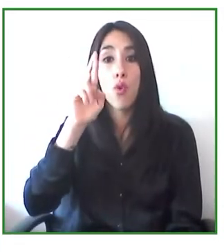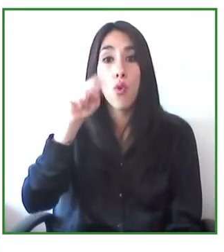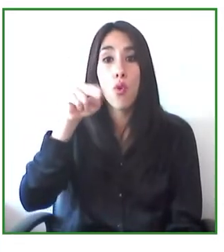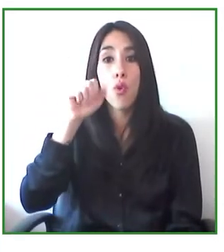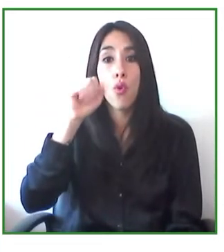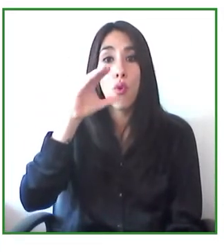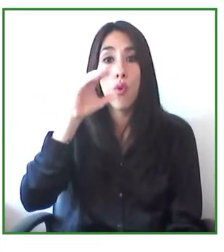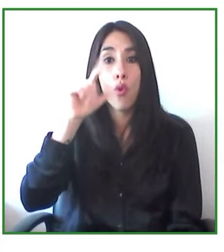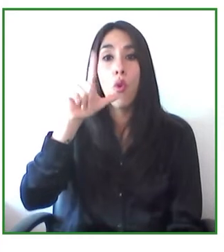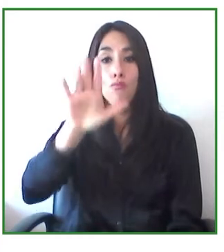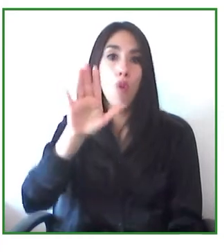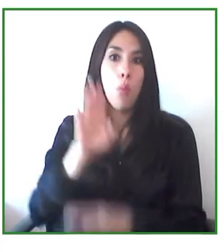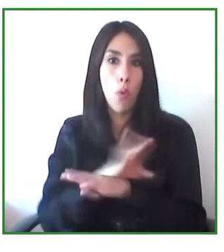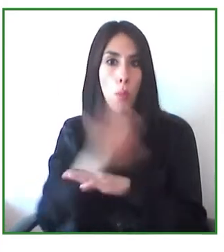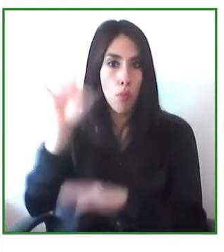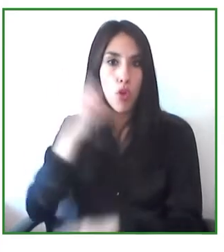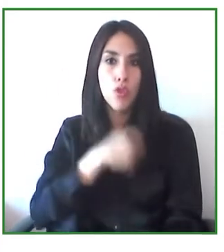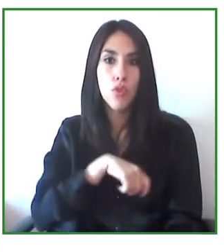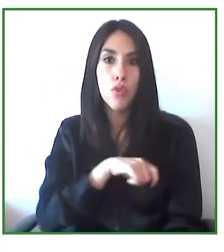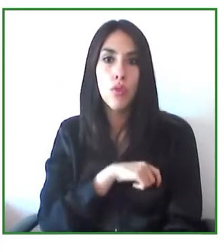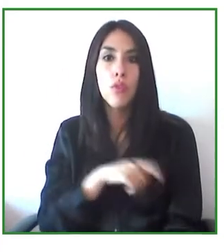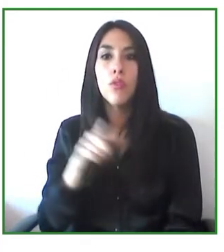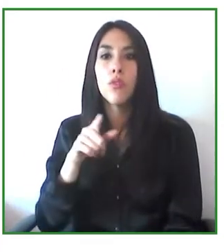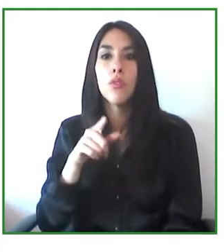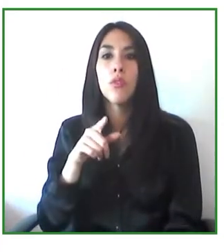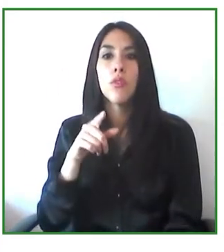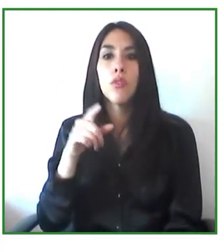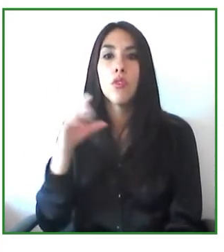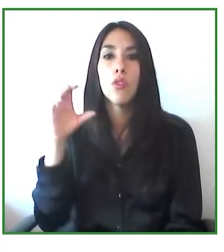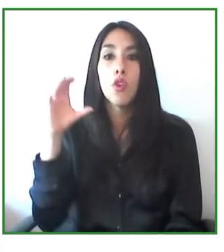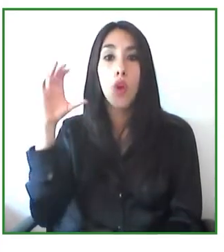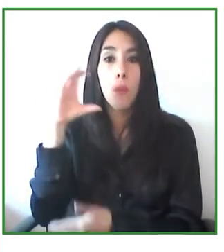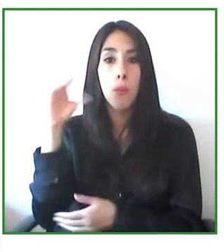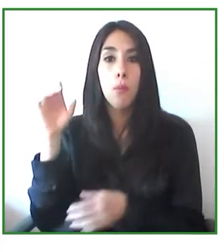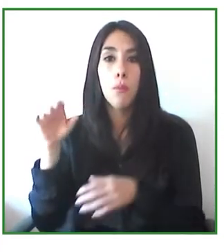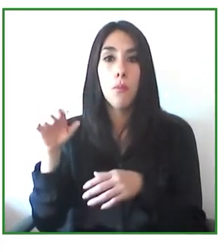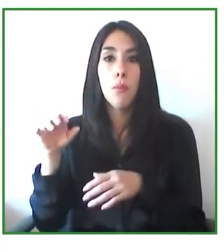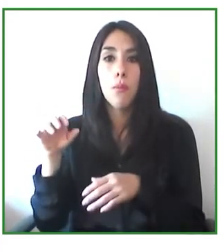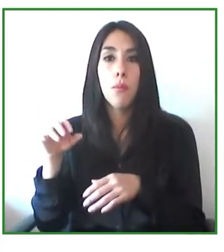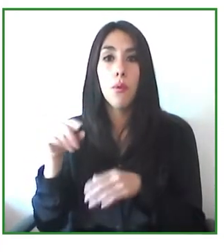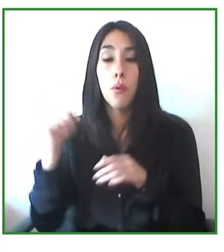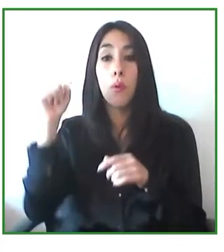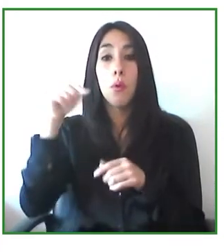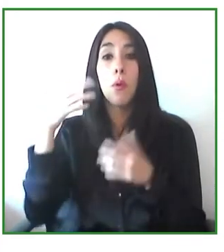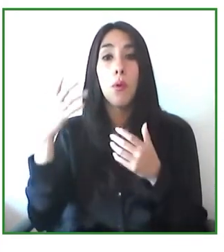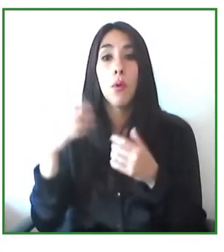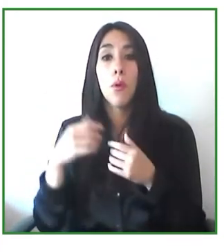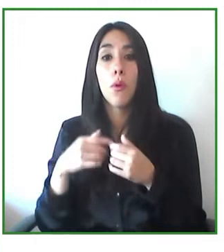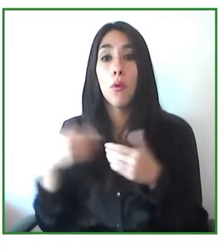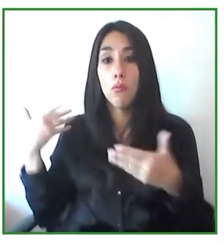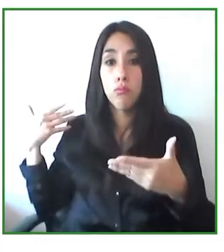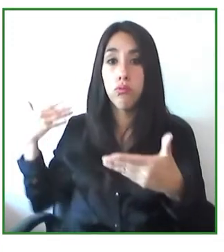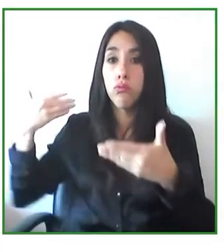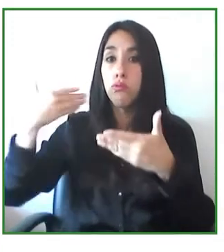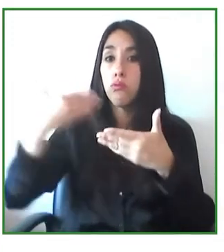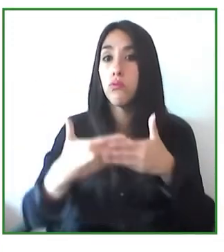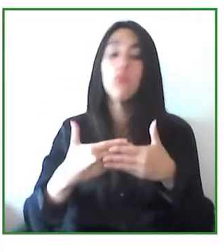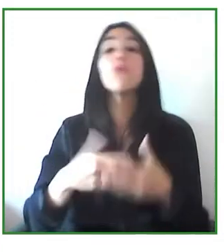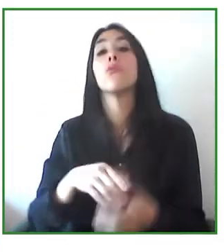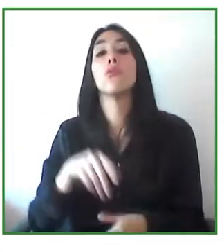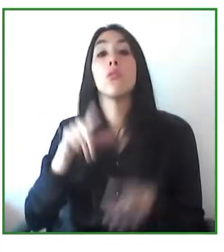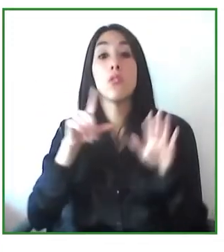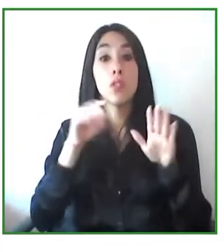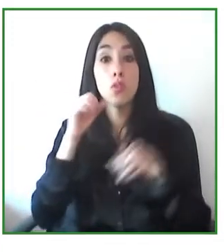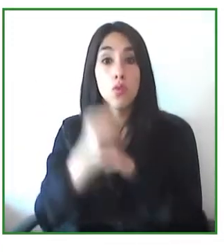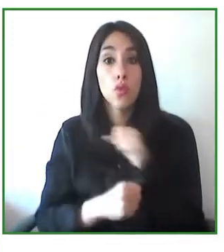de Colombia. Tiene 37 años. Y puedo decir sin temor a equivocarme que